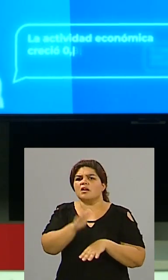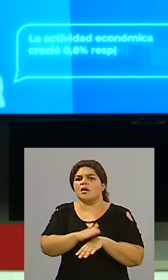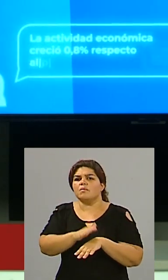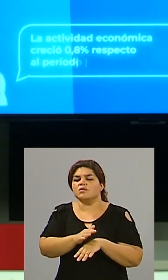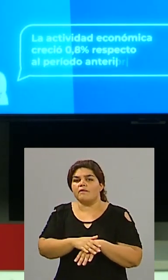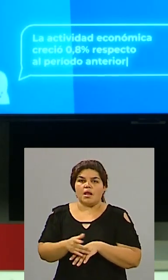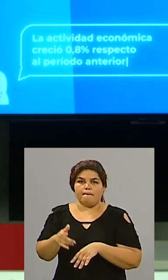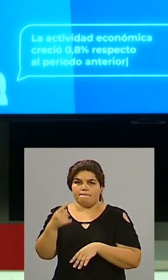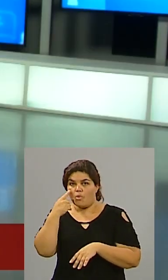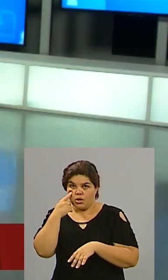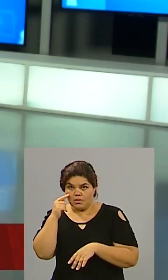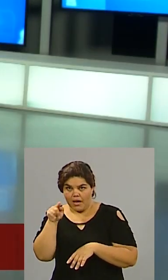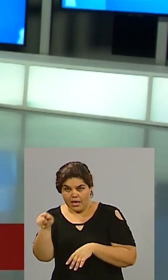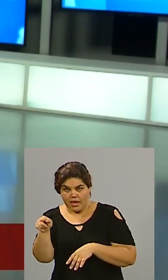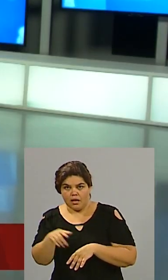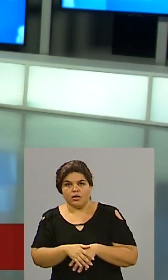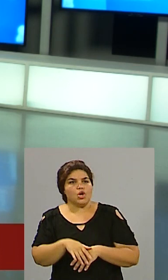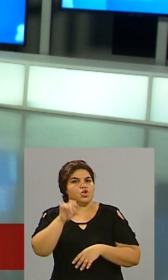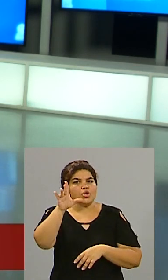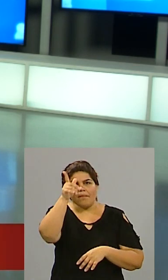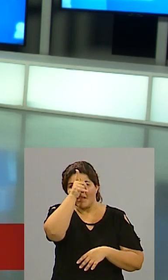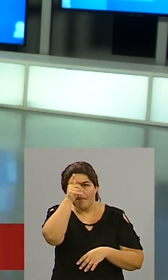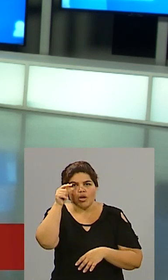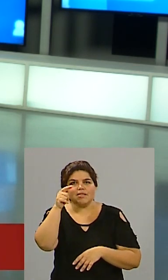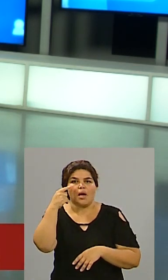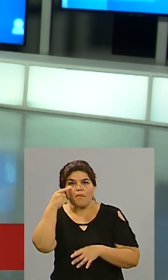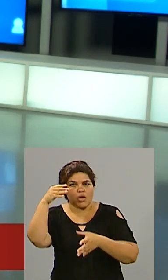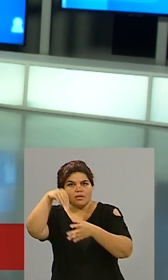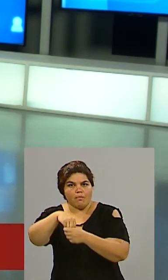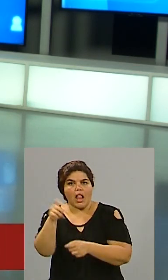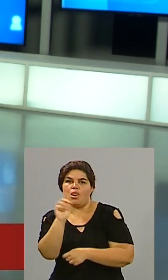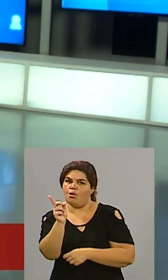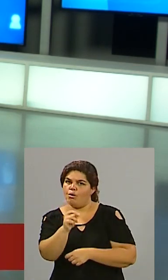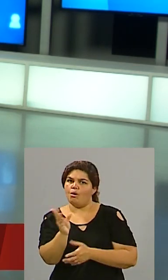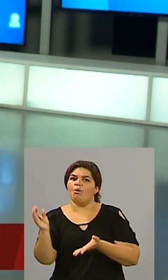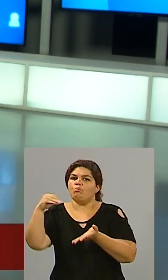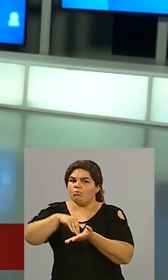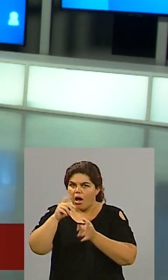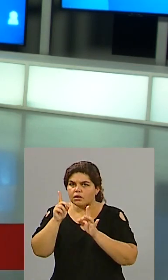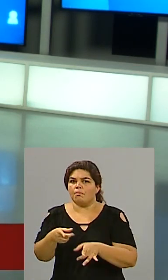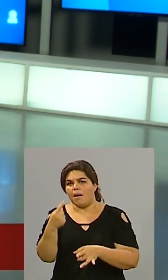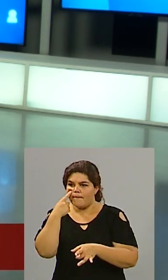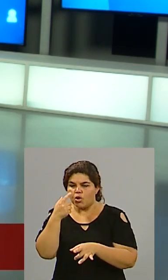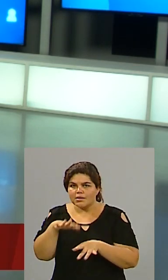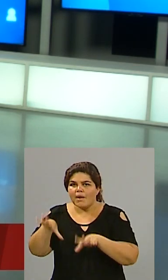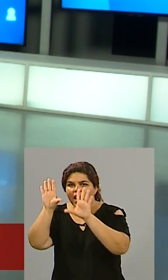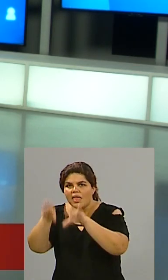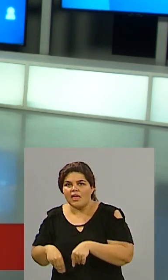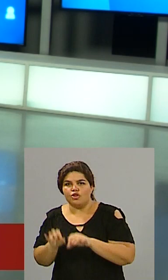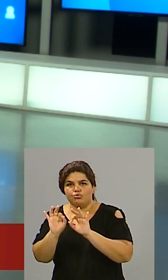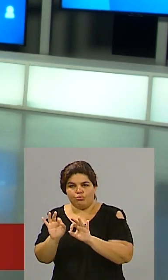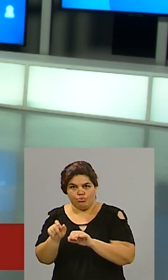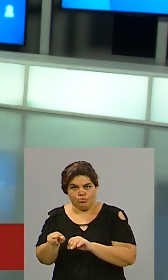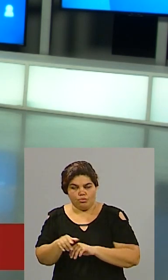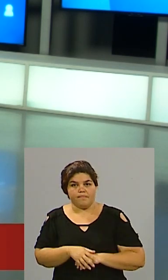preventores, ¿no? Hablo uh-huh. hasta de estas cuestiones uh-huh. que tienen que involucrarse directamente. Con el tema preventores hay